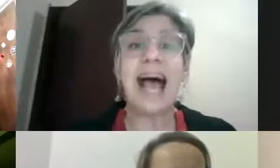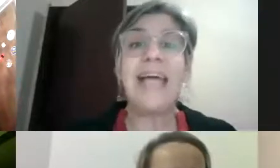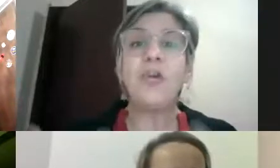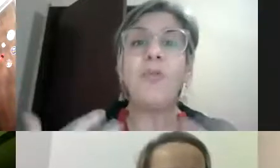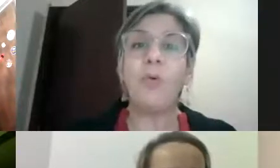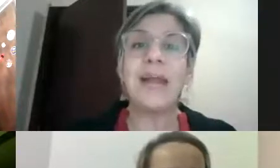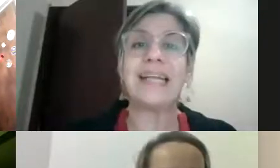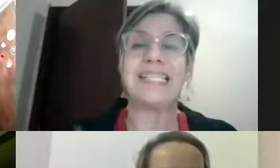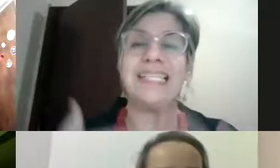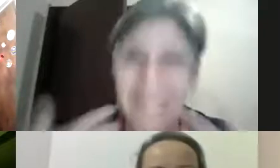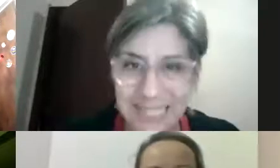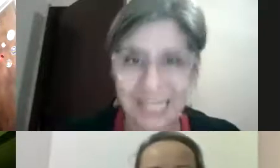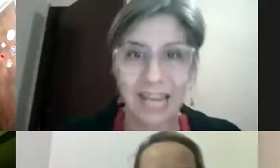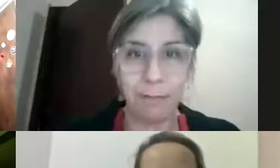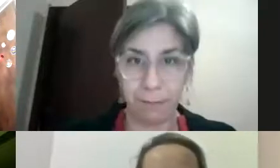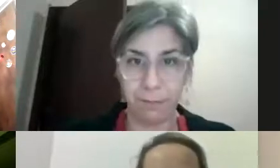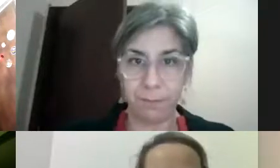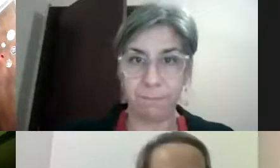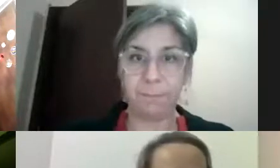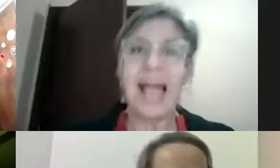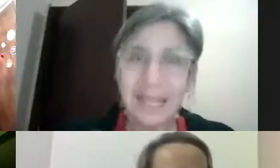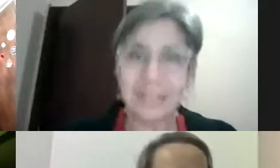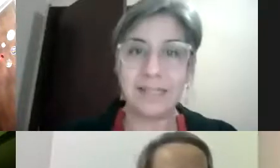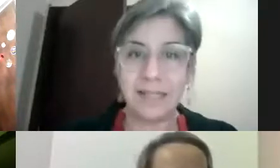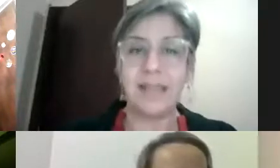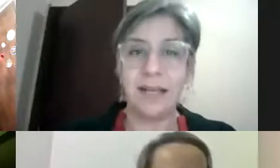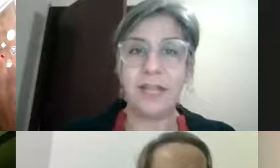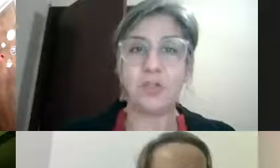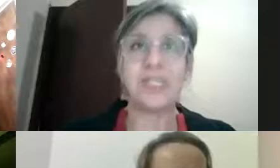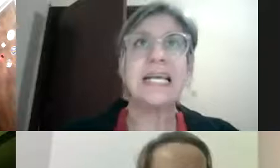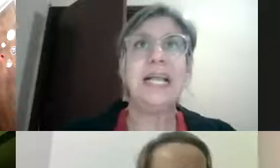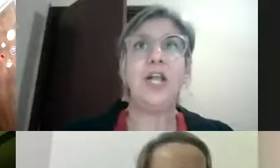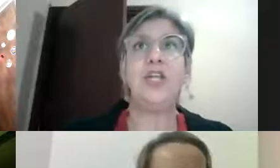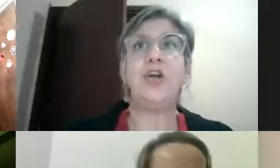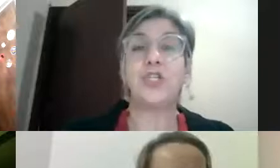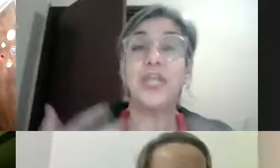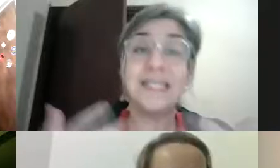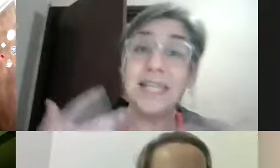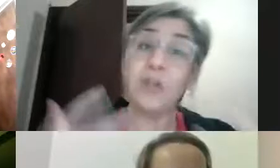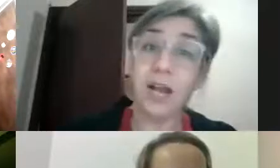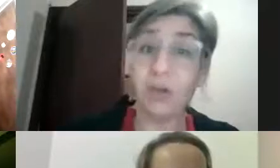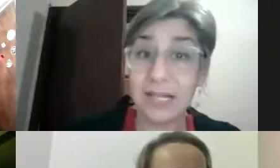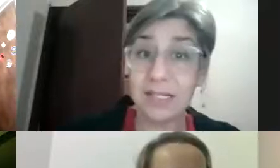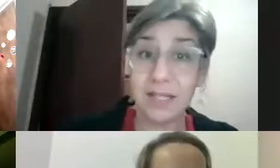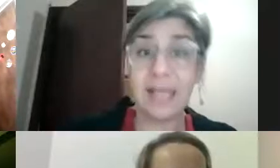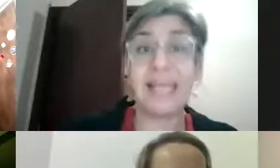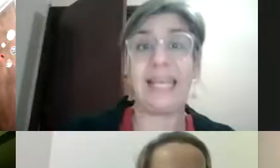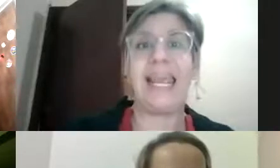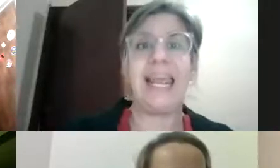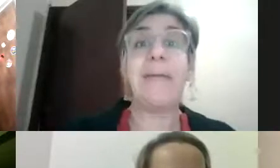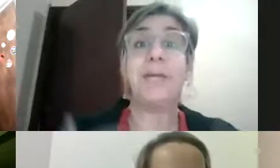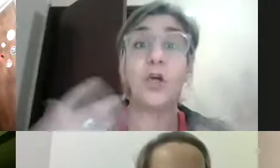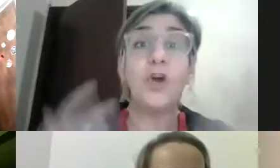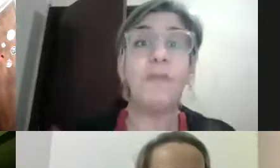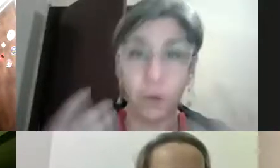entonces hay como una resistencia a la PrEP. Hay resistencia. Entonces, lo que yo decía el otro día en la Conacida es